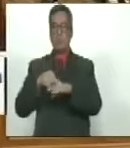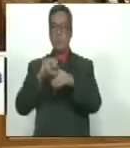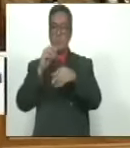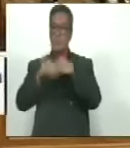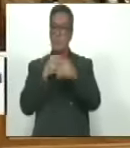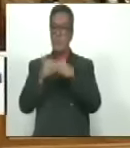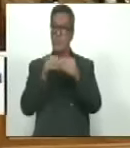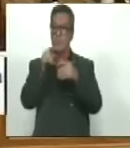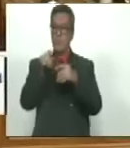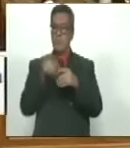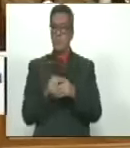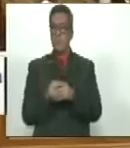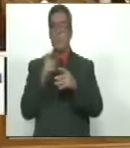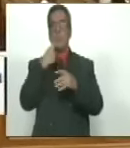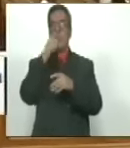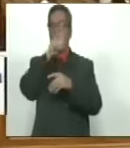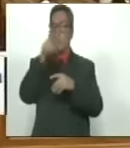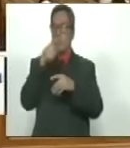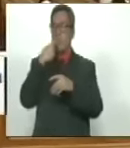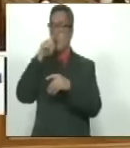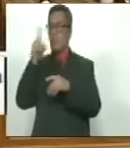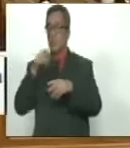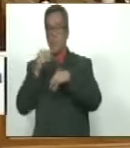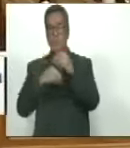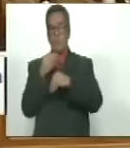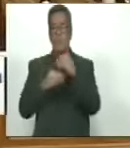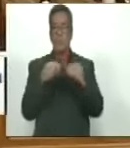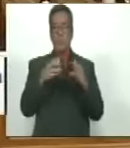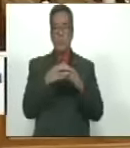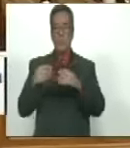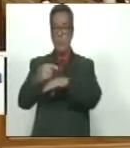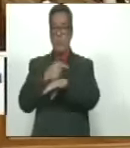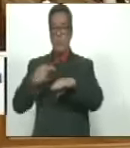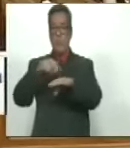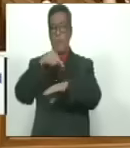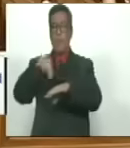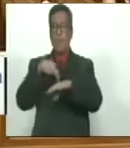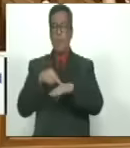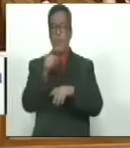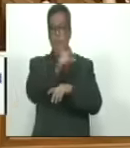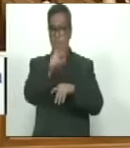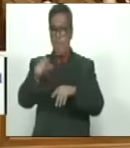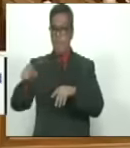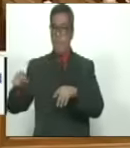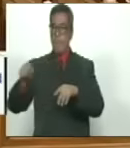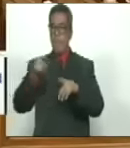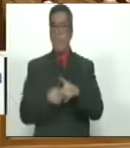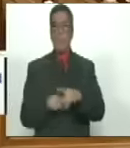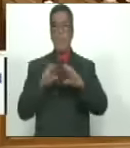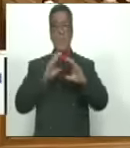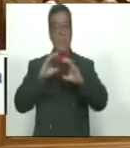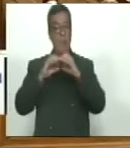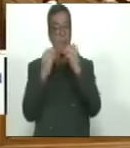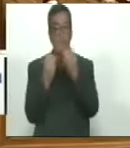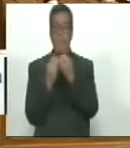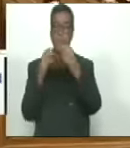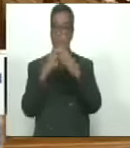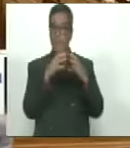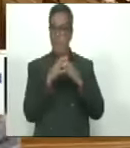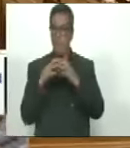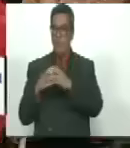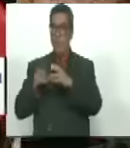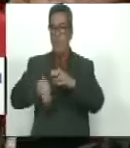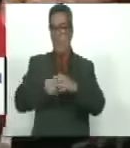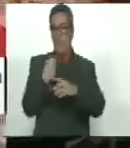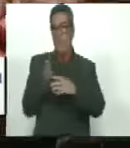refiere que esta consulta debe realizarse con los órganos del Estado, ciudadanos y ciudadanas y comunidades organizadas para